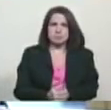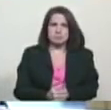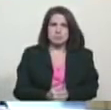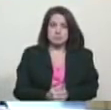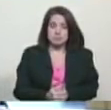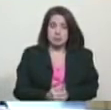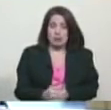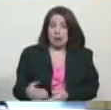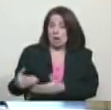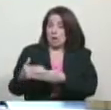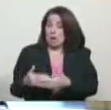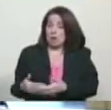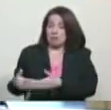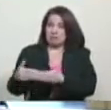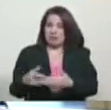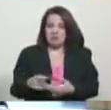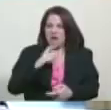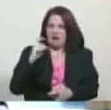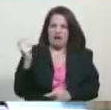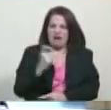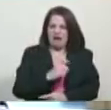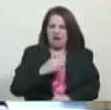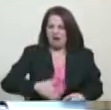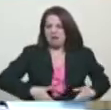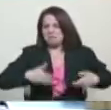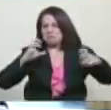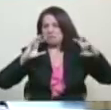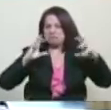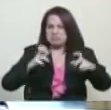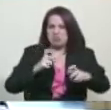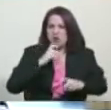imperio estadounidense, rabioso, lleno de odio,